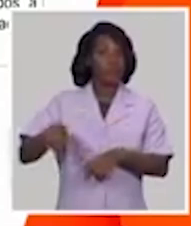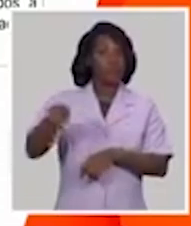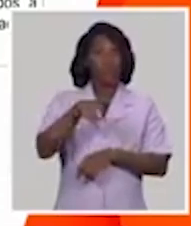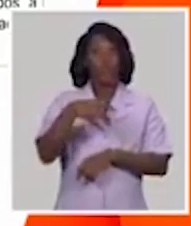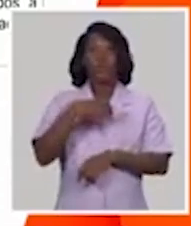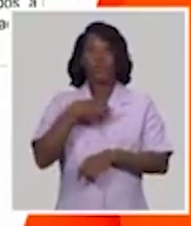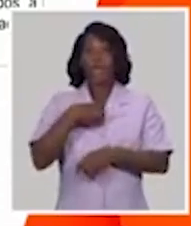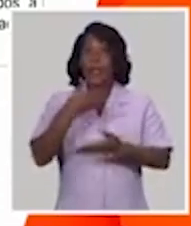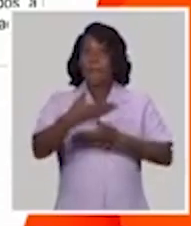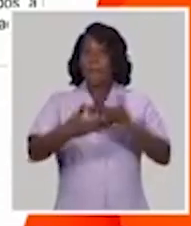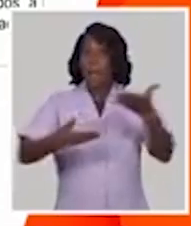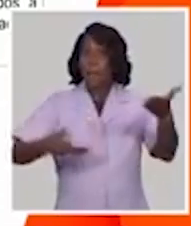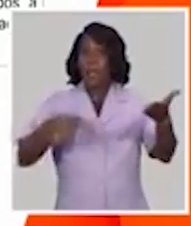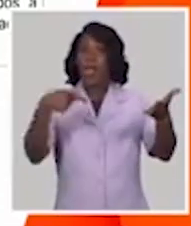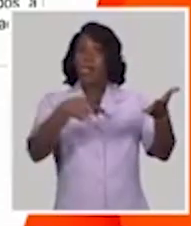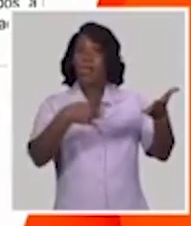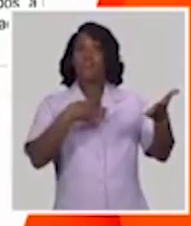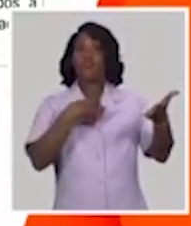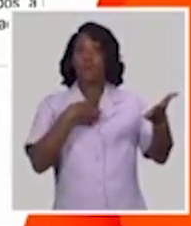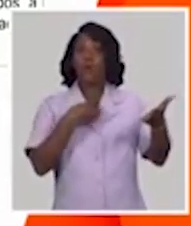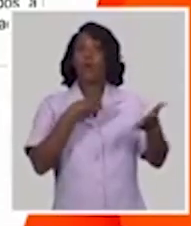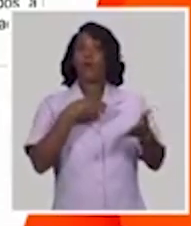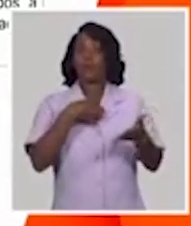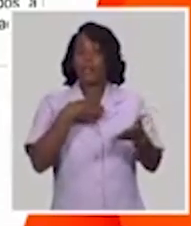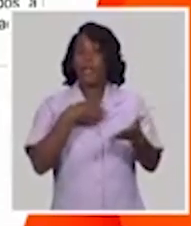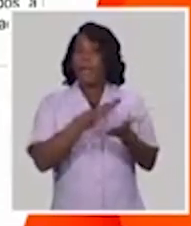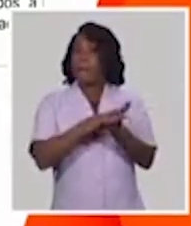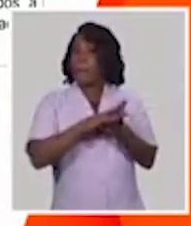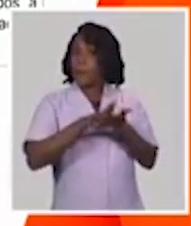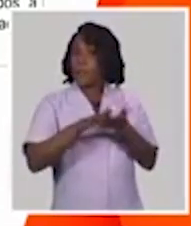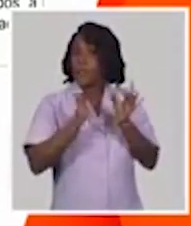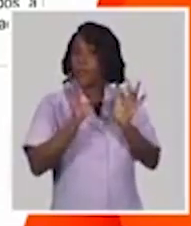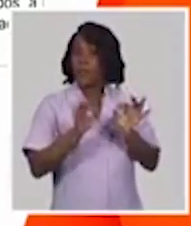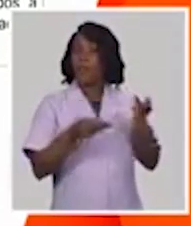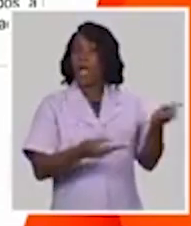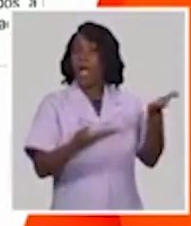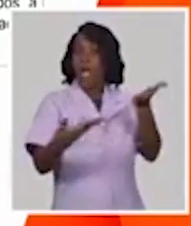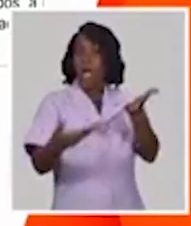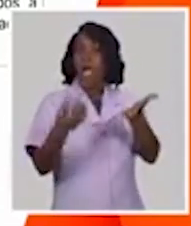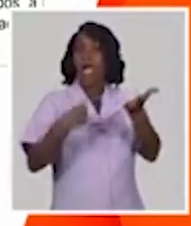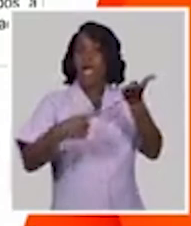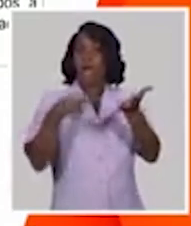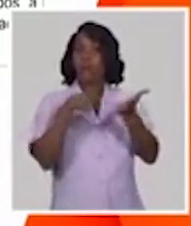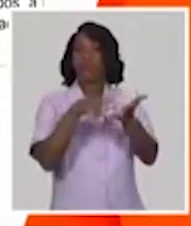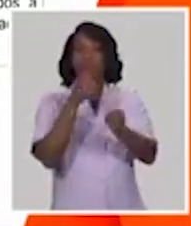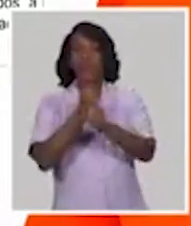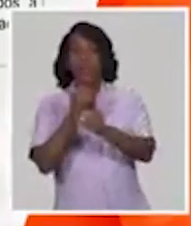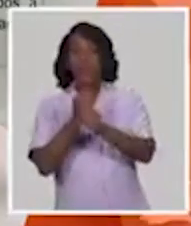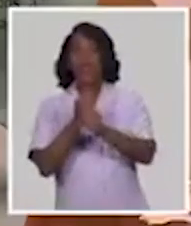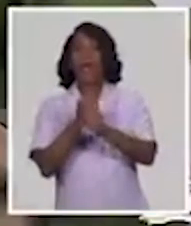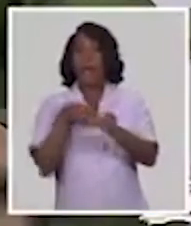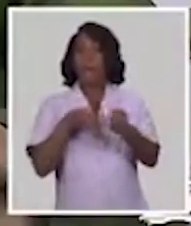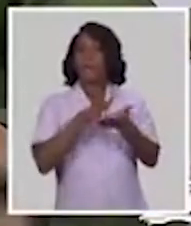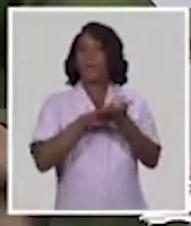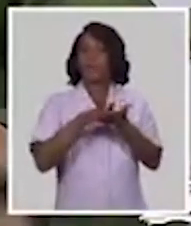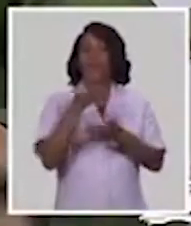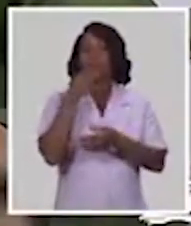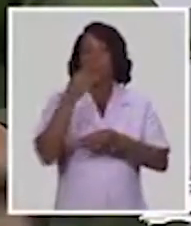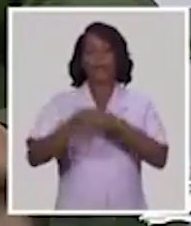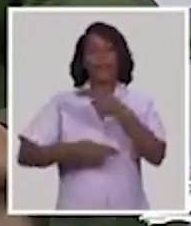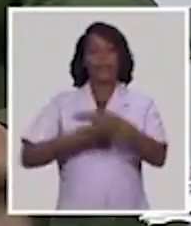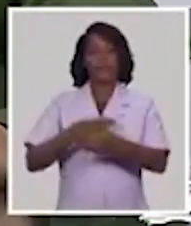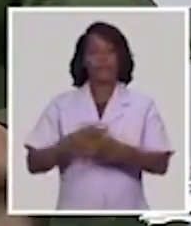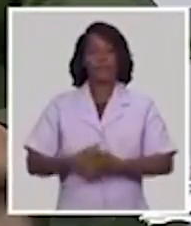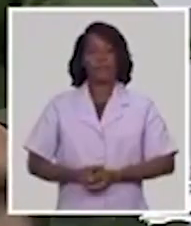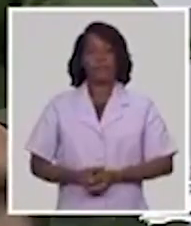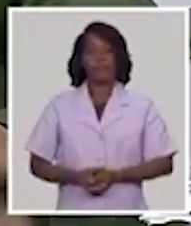a los choferes y a los directivos. Y se realizarán despachos con las entidades de producción y los servicios para el reajuste de los